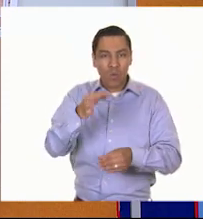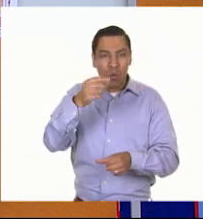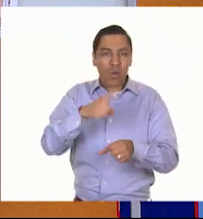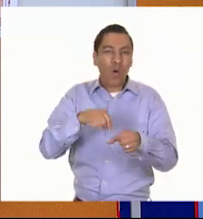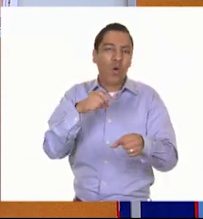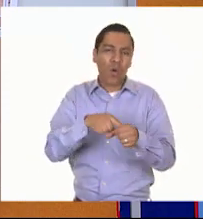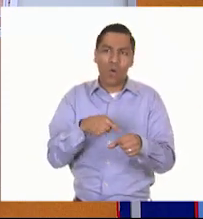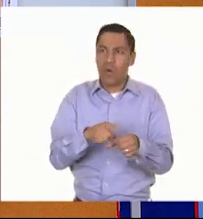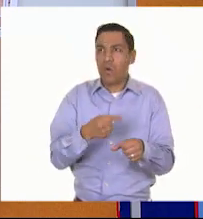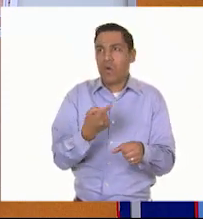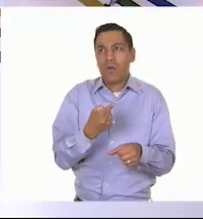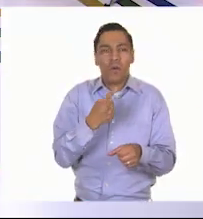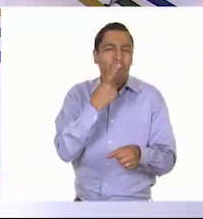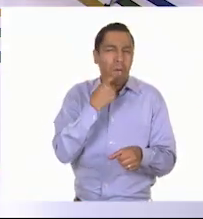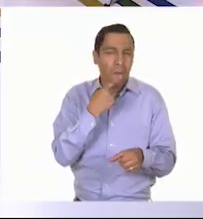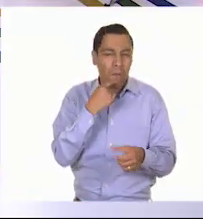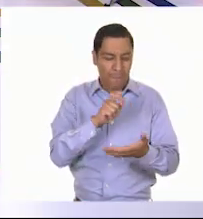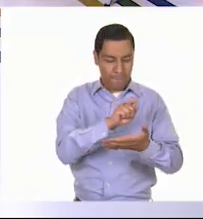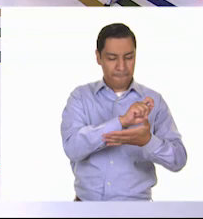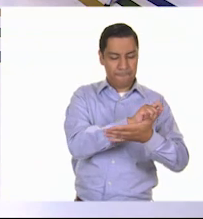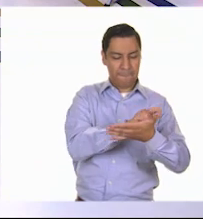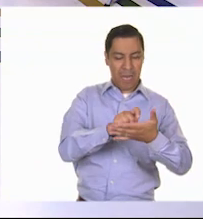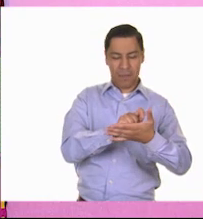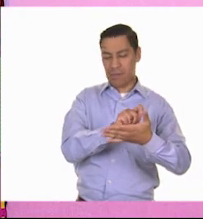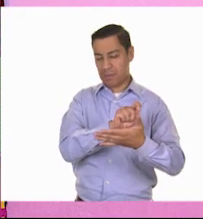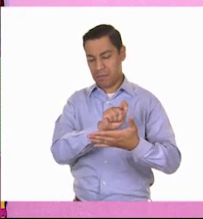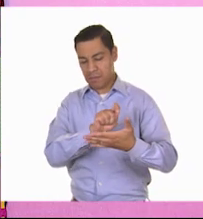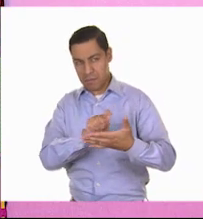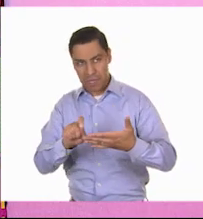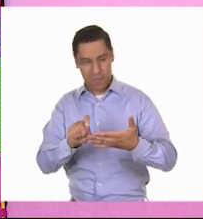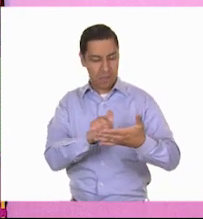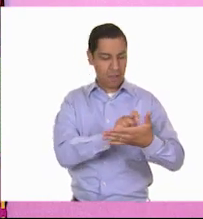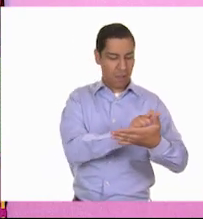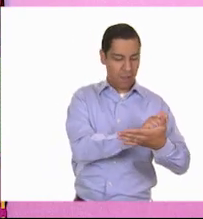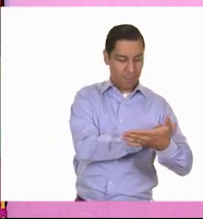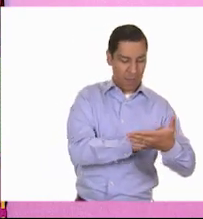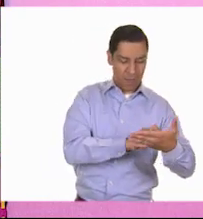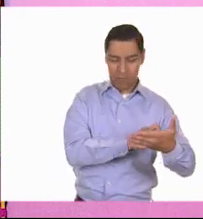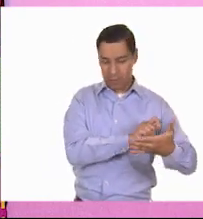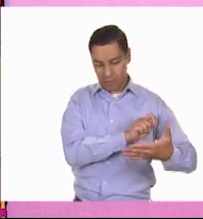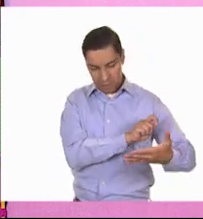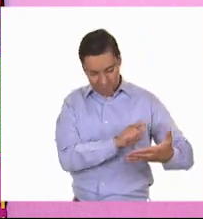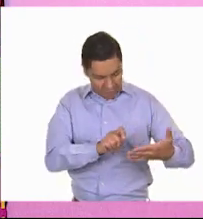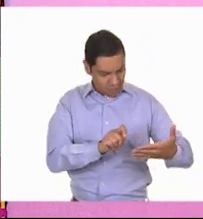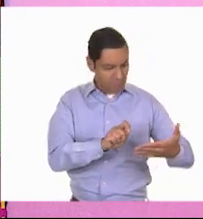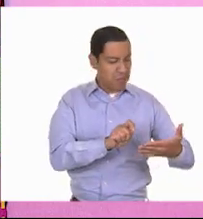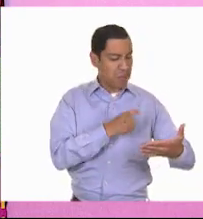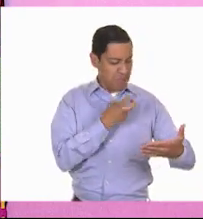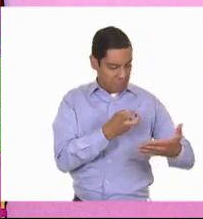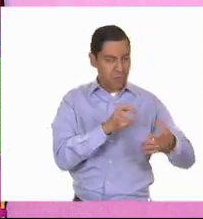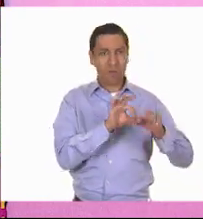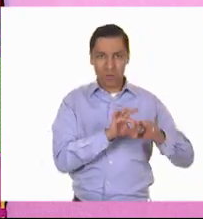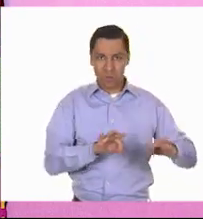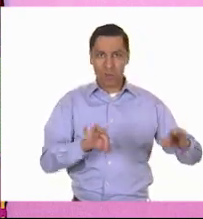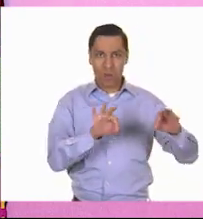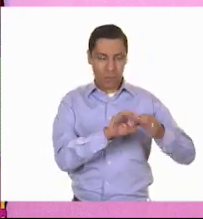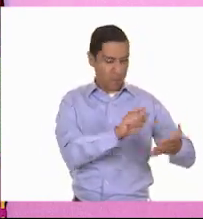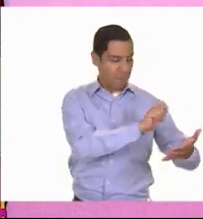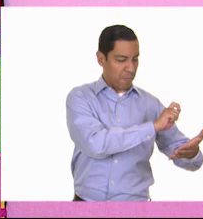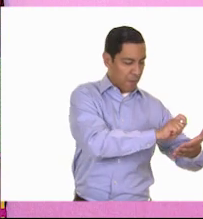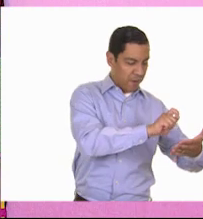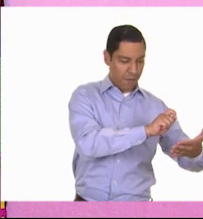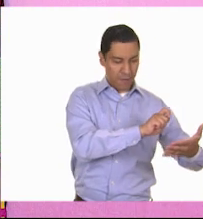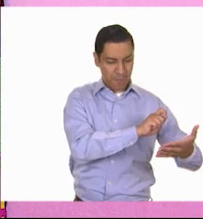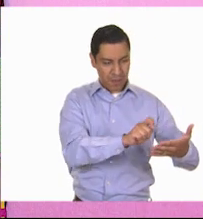para unir esas ideas? Claro, ahí usamos los nexos, que son las palabras que ya vimos que le dan sentido y coherencia a las cosas,